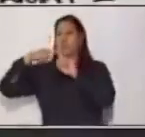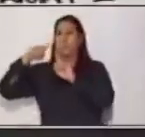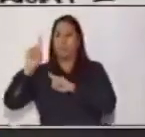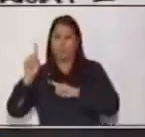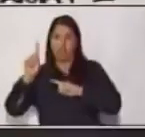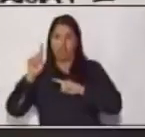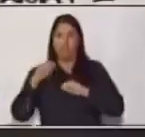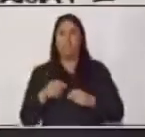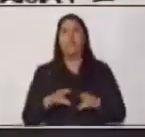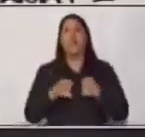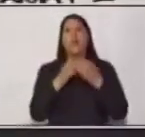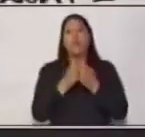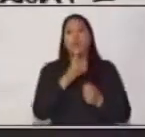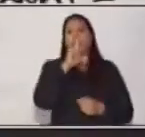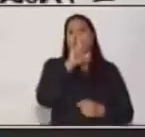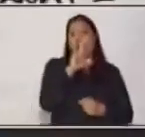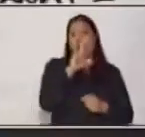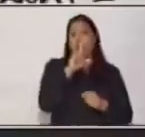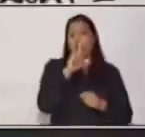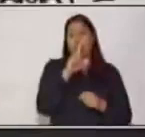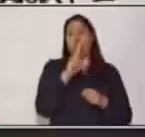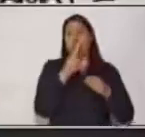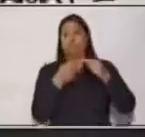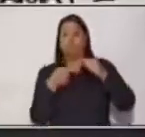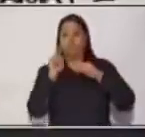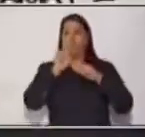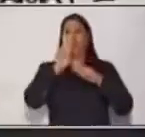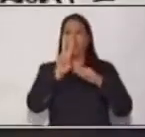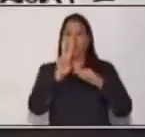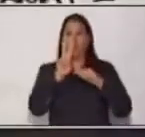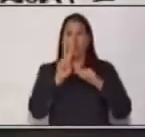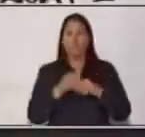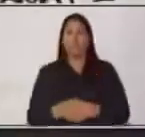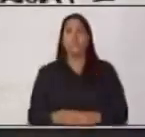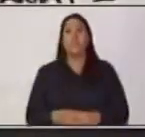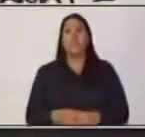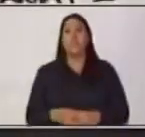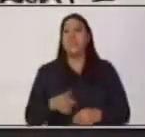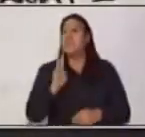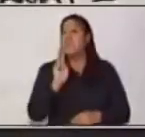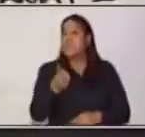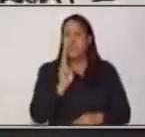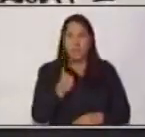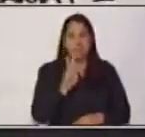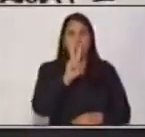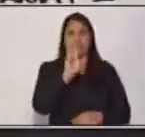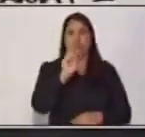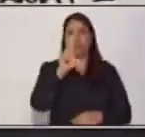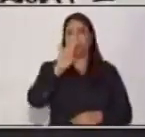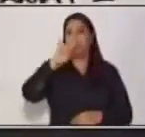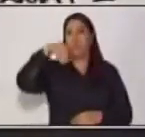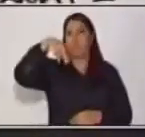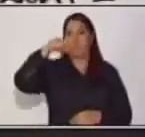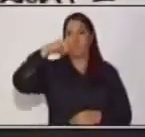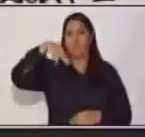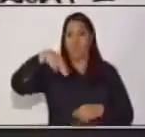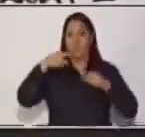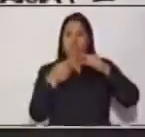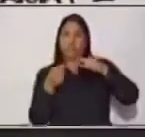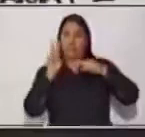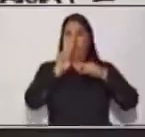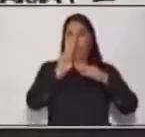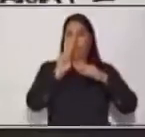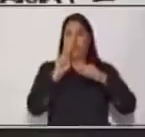tenemos L al cubo. Los volúmenes siempre los damos en unidades cúbicas, porque también estamos